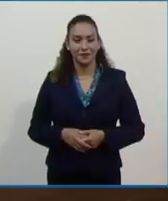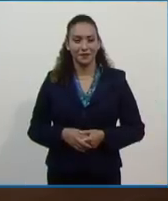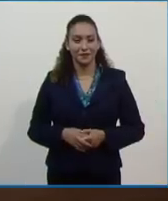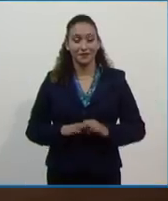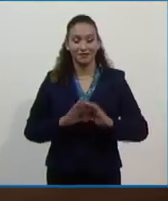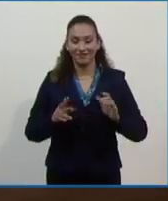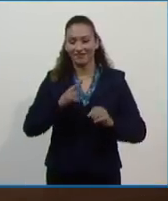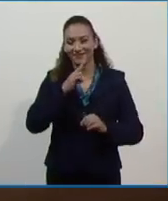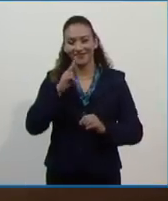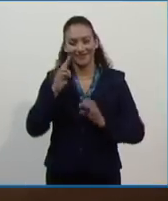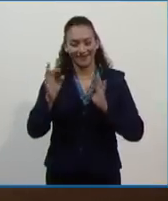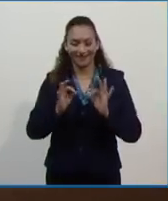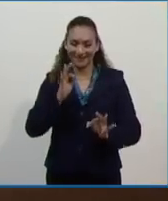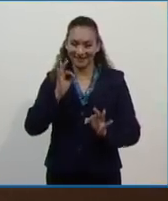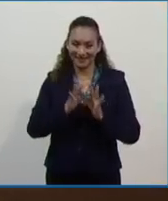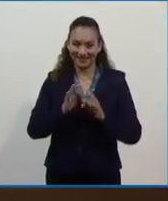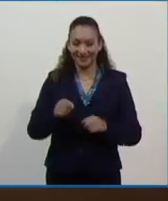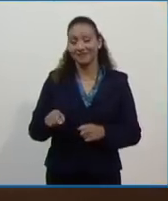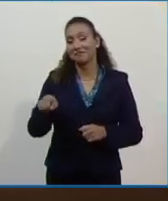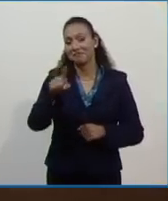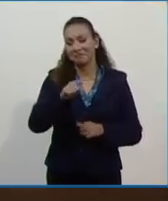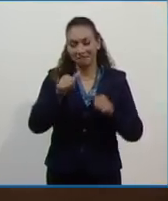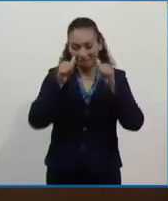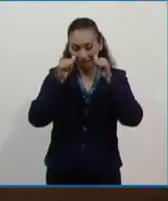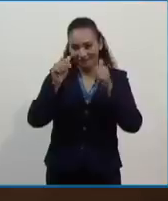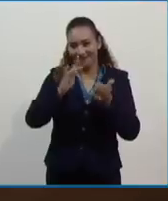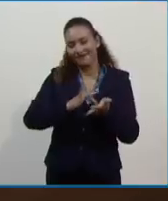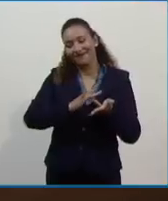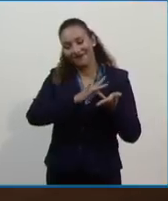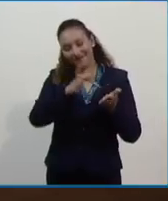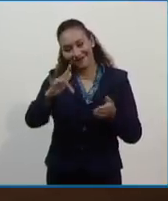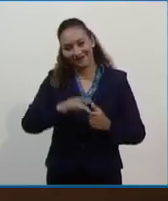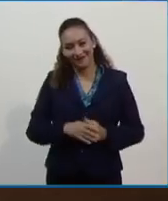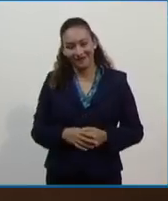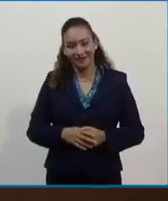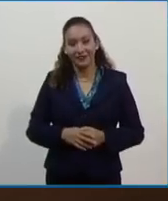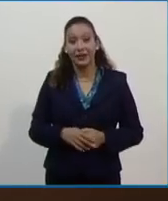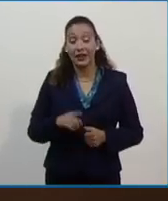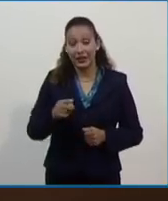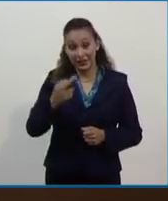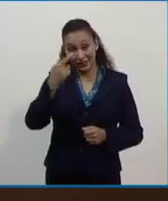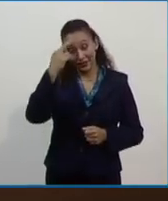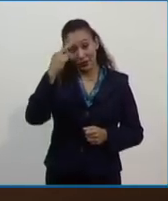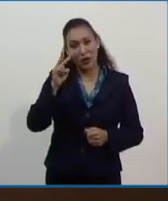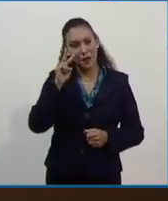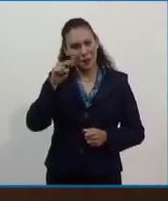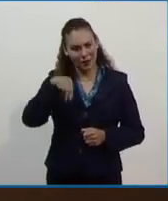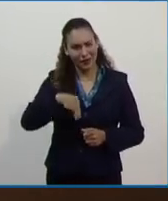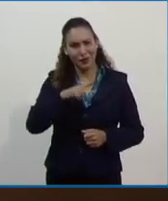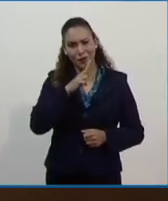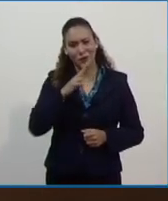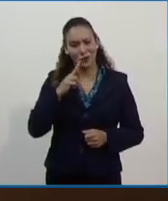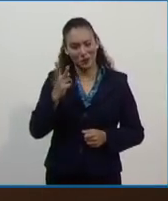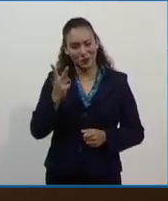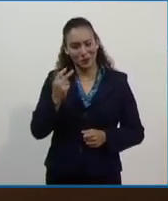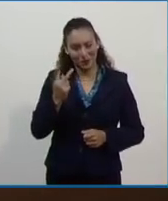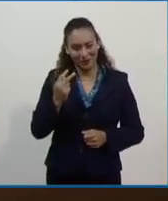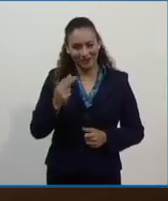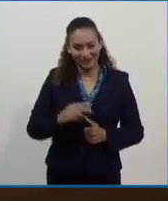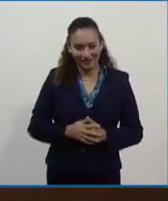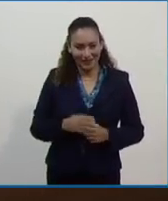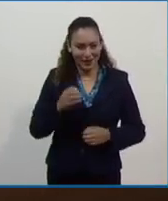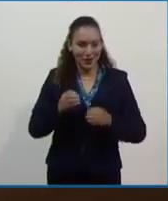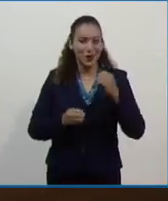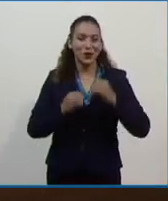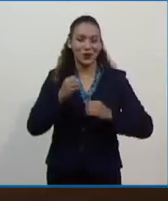Es así como llegamos al final de este semanario judicial, como siempre agradeciendo su compañía e invitándole a mantenerse aquí en la señal del canal